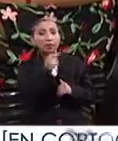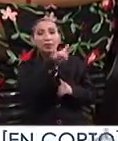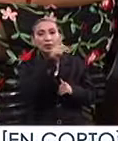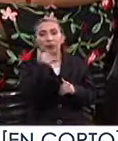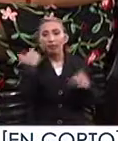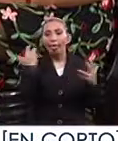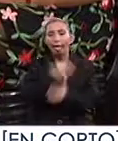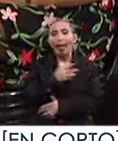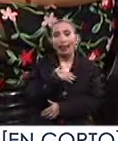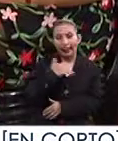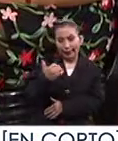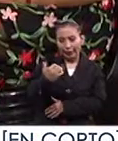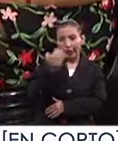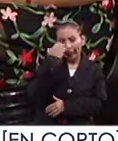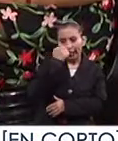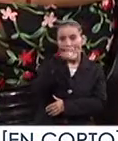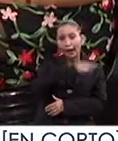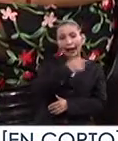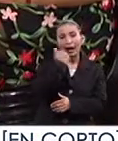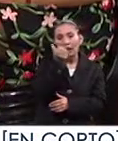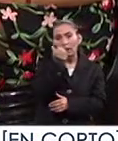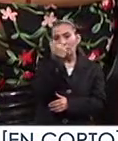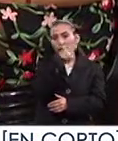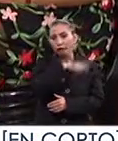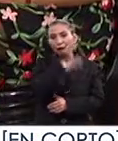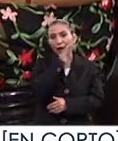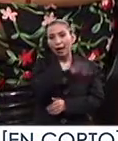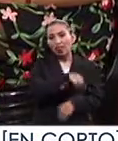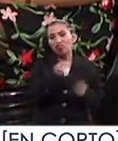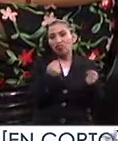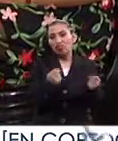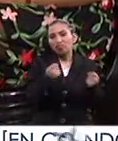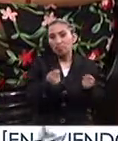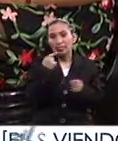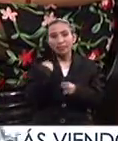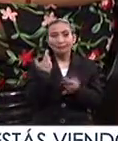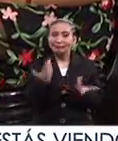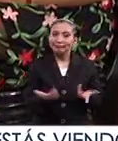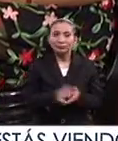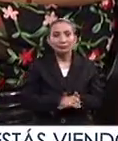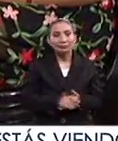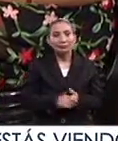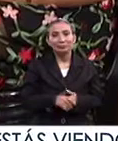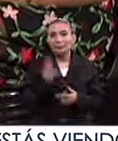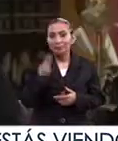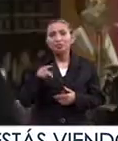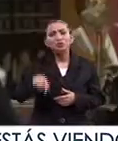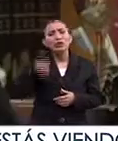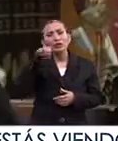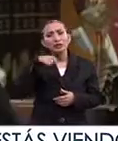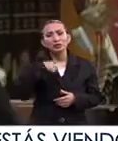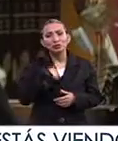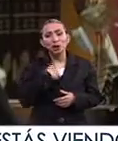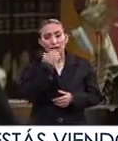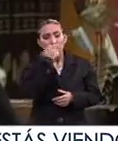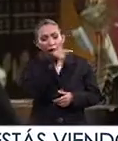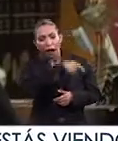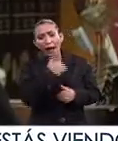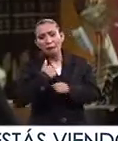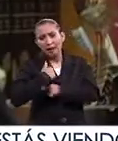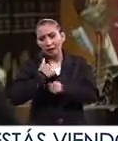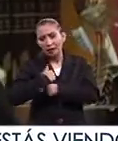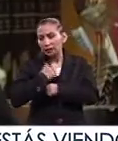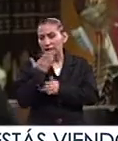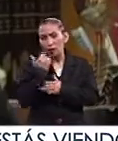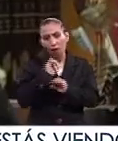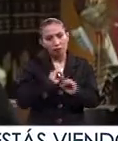después descubrí que en la escuela iban puros niños mal portados y que iban. ¿Qué edad tenías? Era una escuela militar